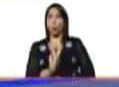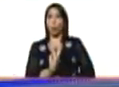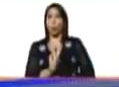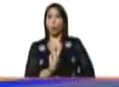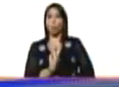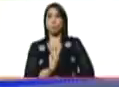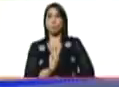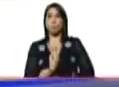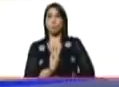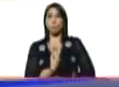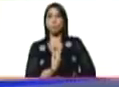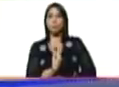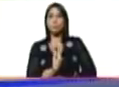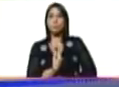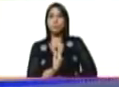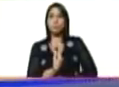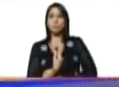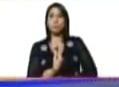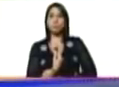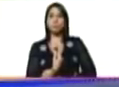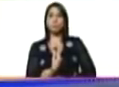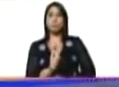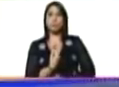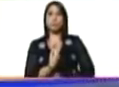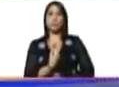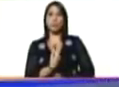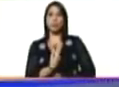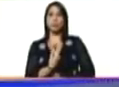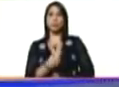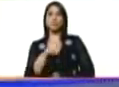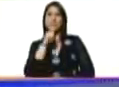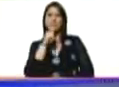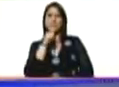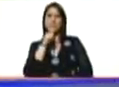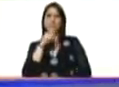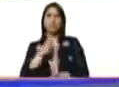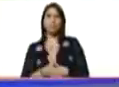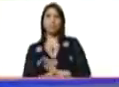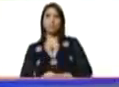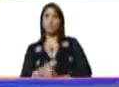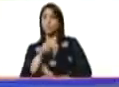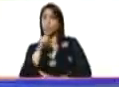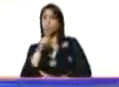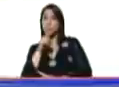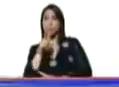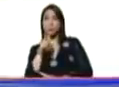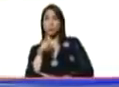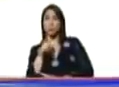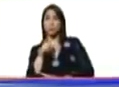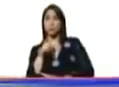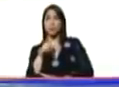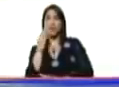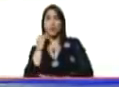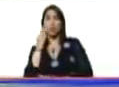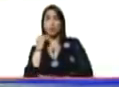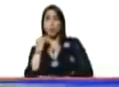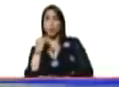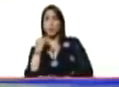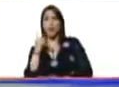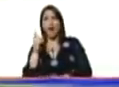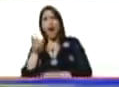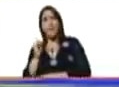Solo, sectario. Esa izquierda divisionista que está por ahí, no se le quita la mala costumbre. Son muy